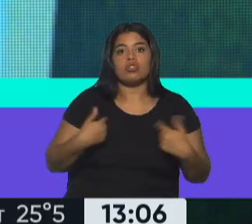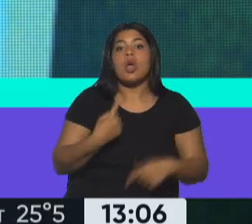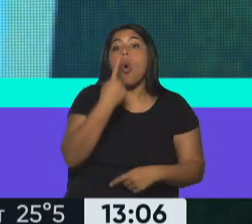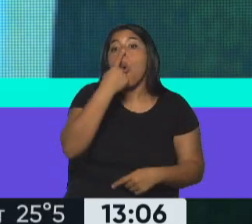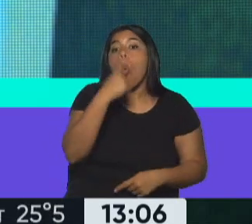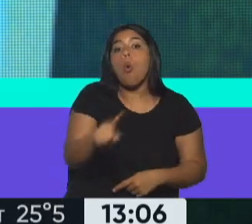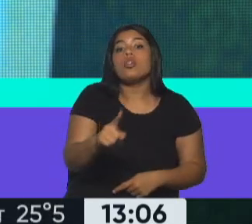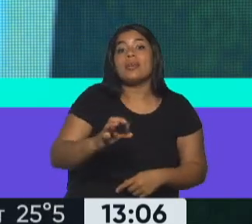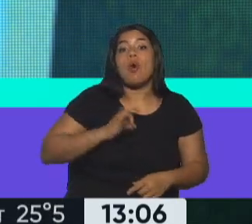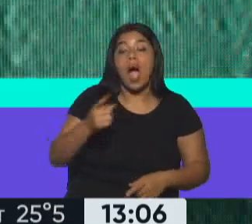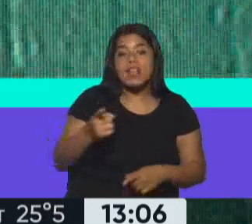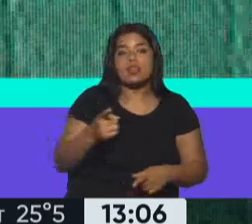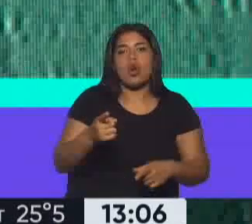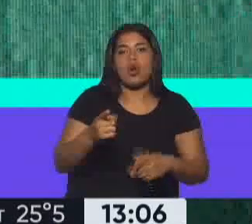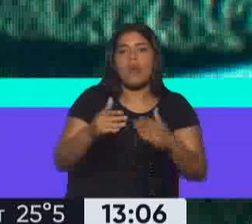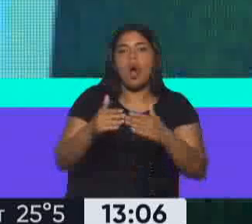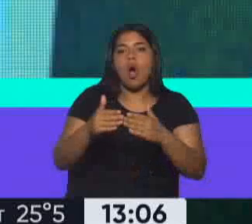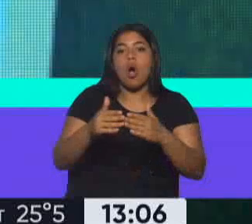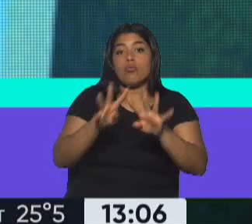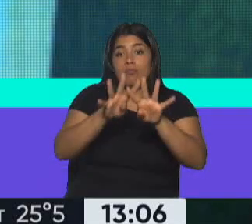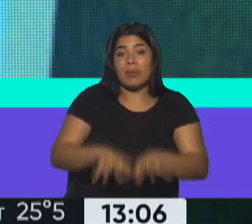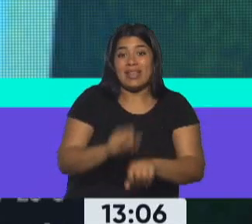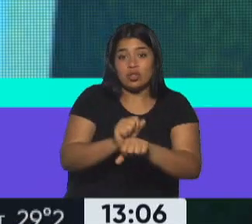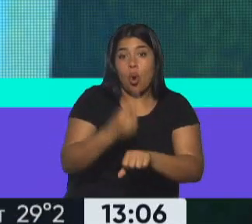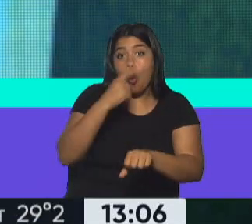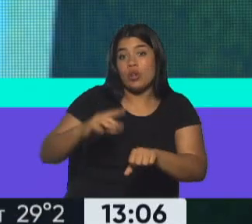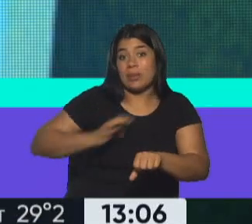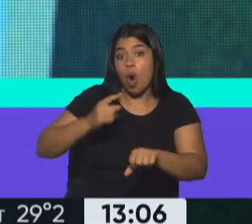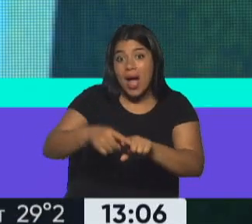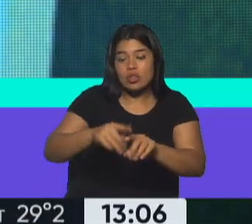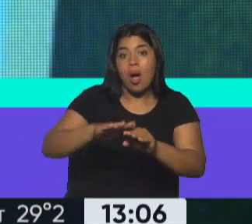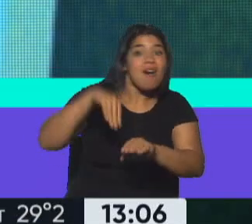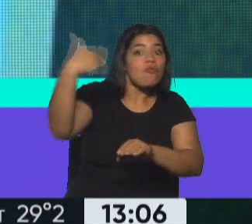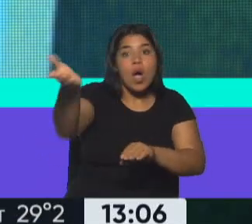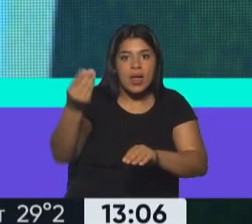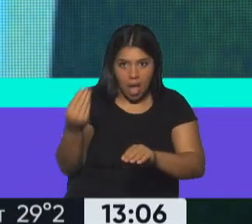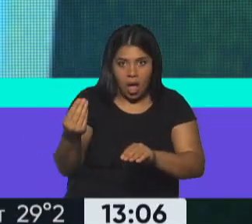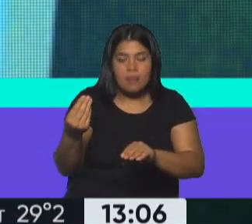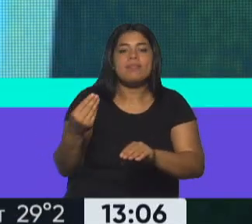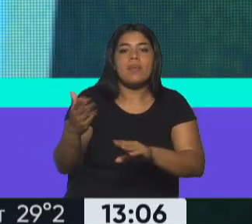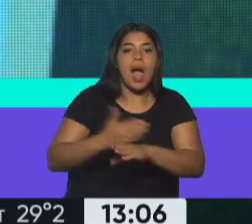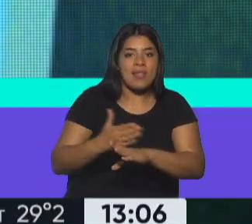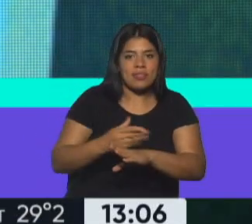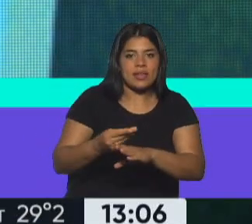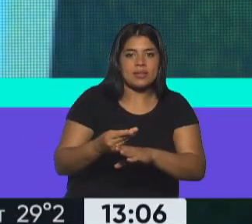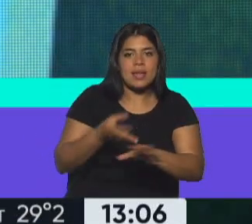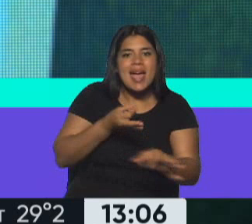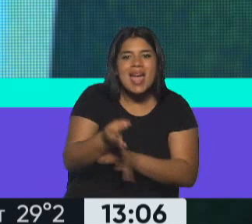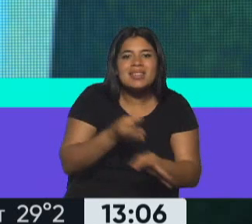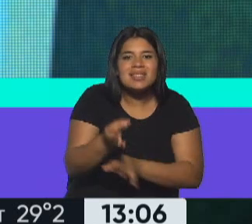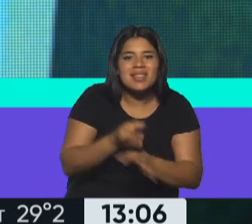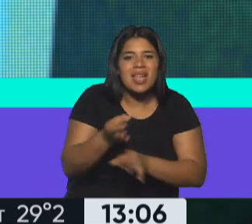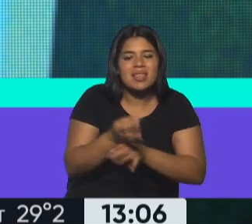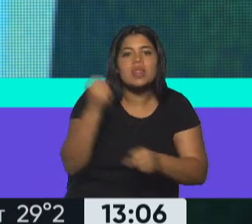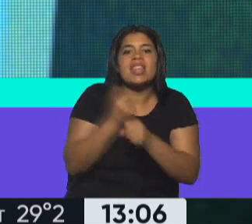la condena antes de salir en libertad a que aprendan un oficio y ustedes no saben lo bueno que es